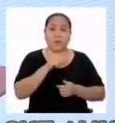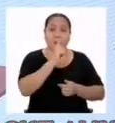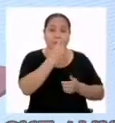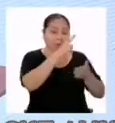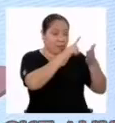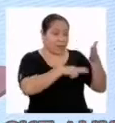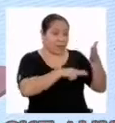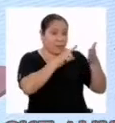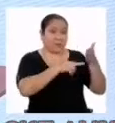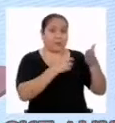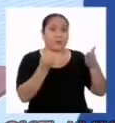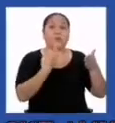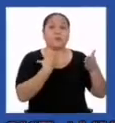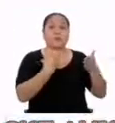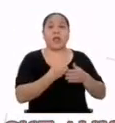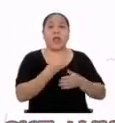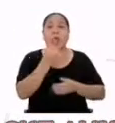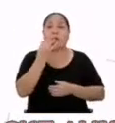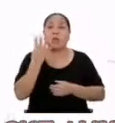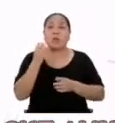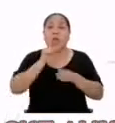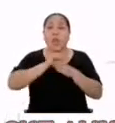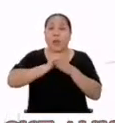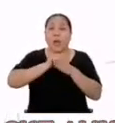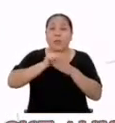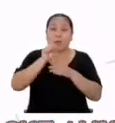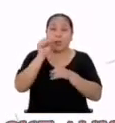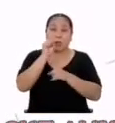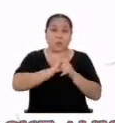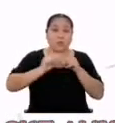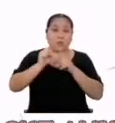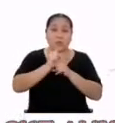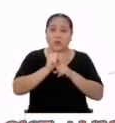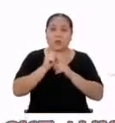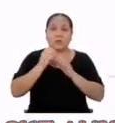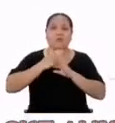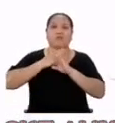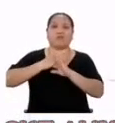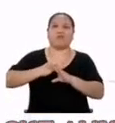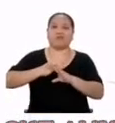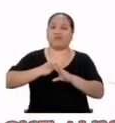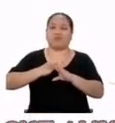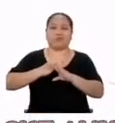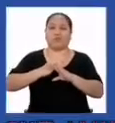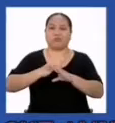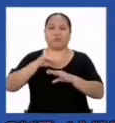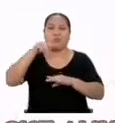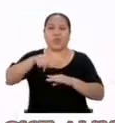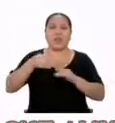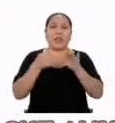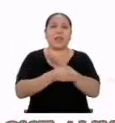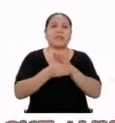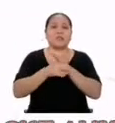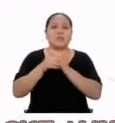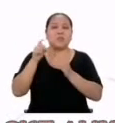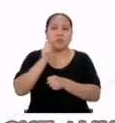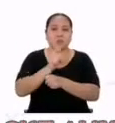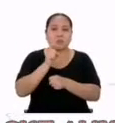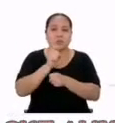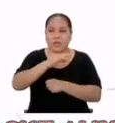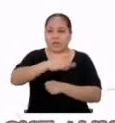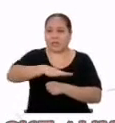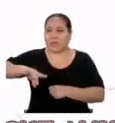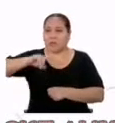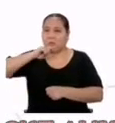dice cómo por algunas prácticas sociales se impide el acceso a la educación a las niñas, mientras que el segundo párrafo